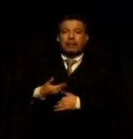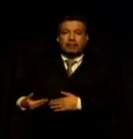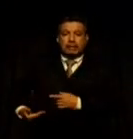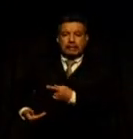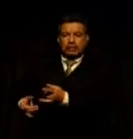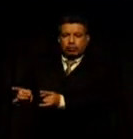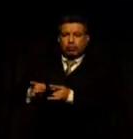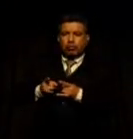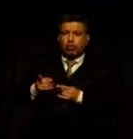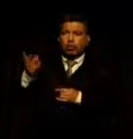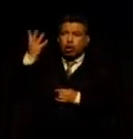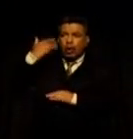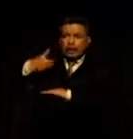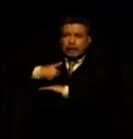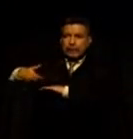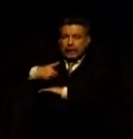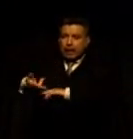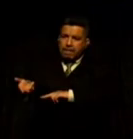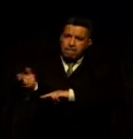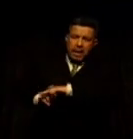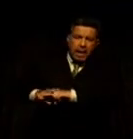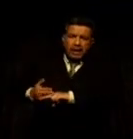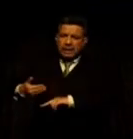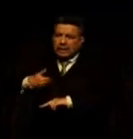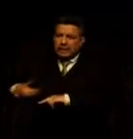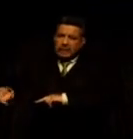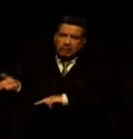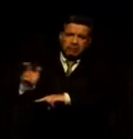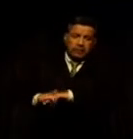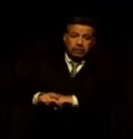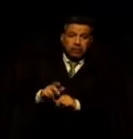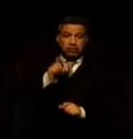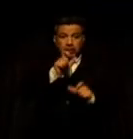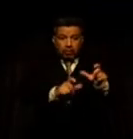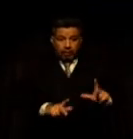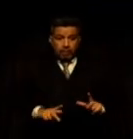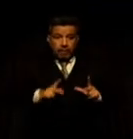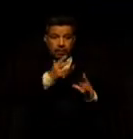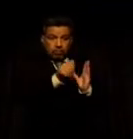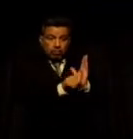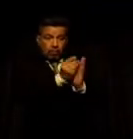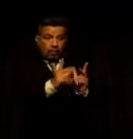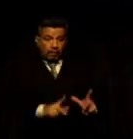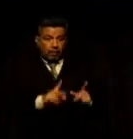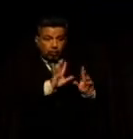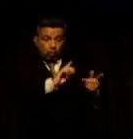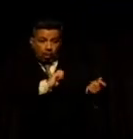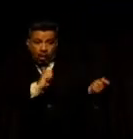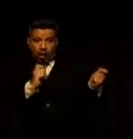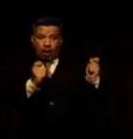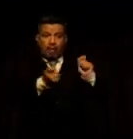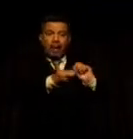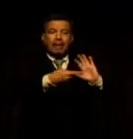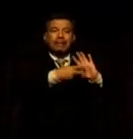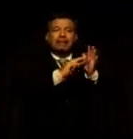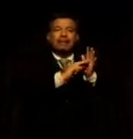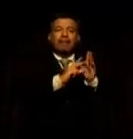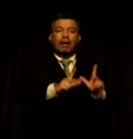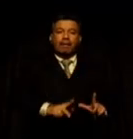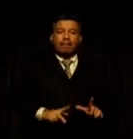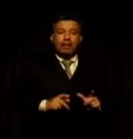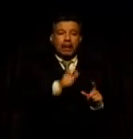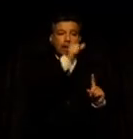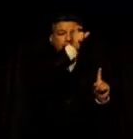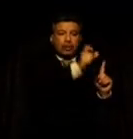todos los días nos exige más y todos los días nos dice que cambiarle la vida a un emprendedor es cambiarle la vida a una